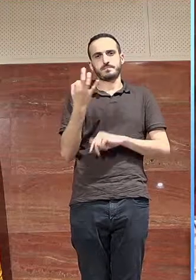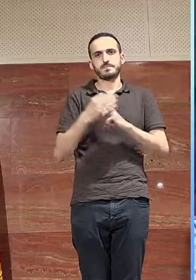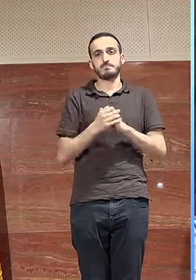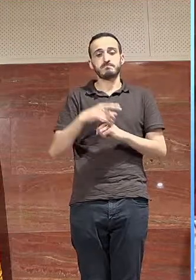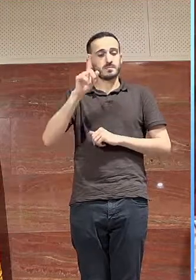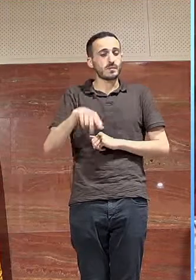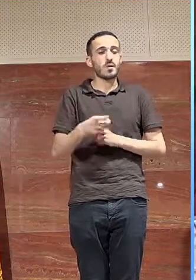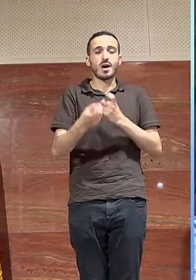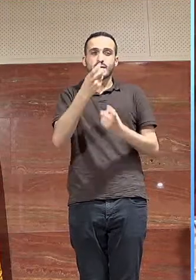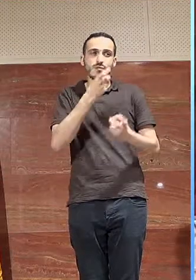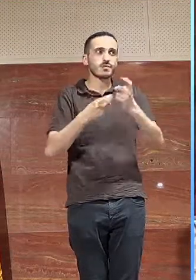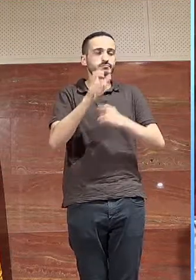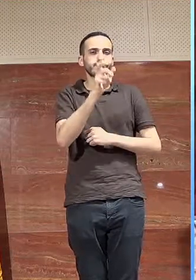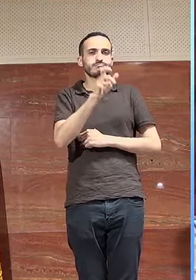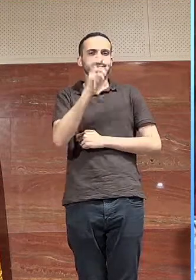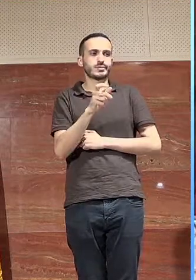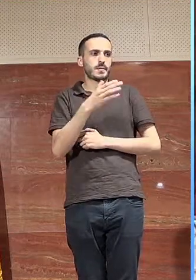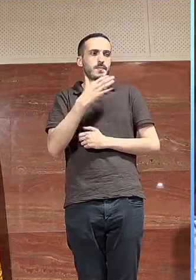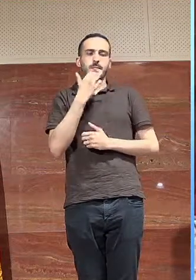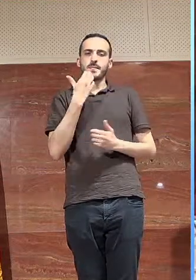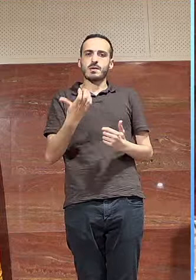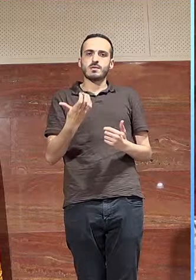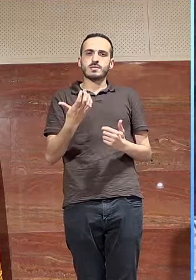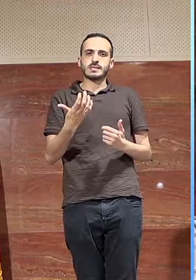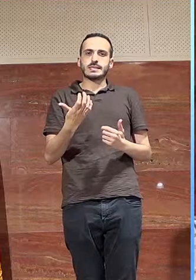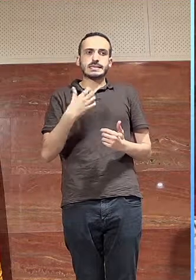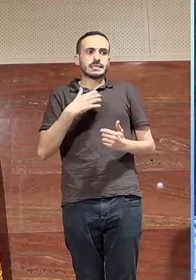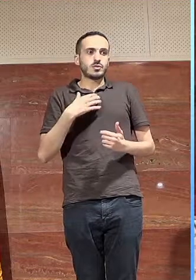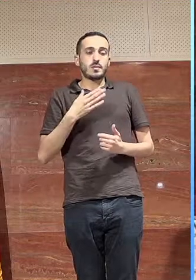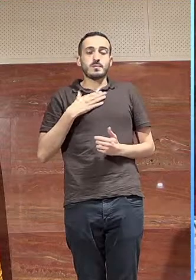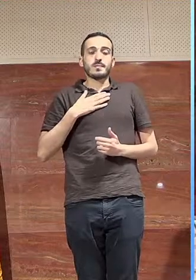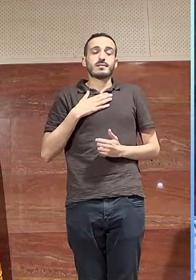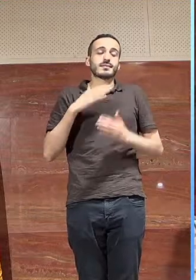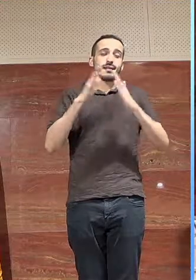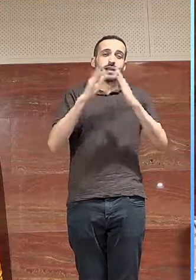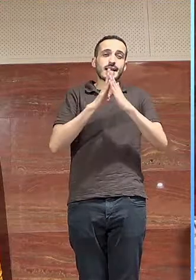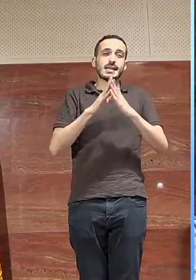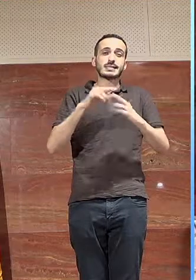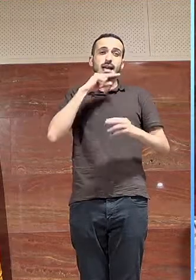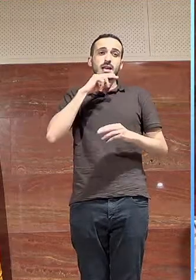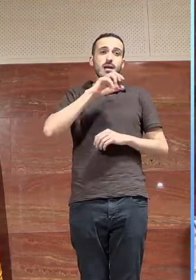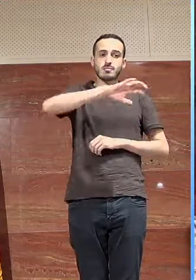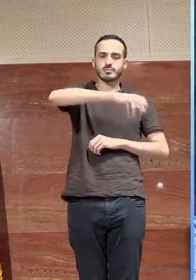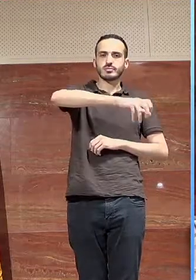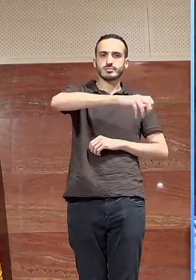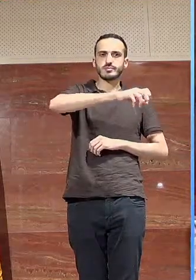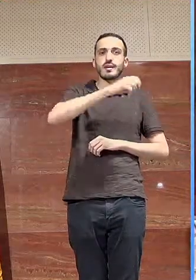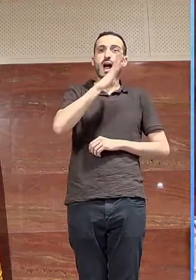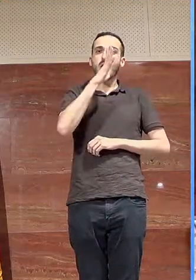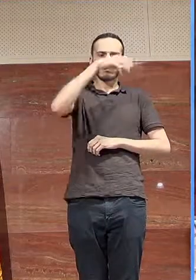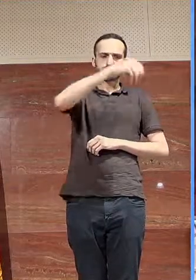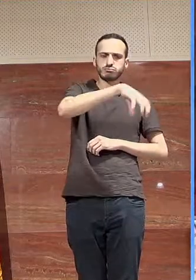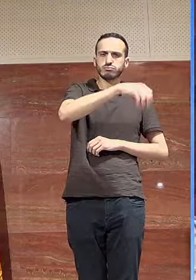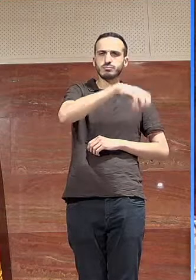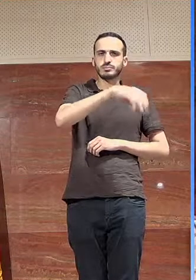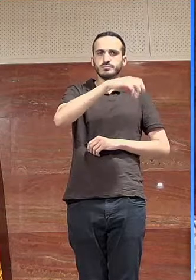bueno, con información que recibimos también de forma auditiva, ¿no? Es decir, que si yo me dejo el grifo olvidado y estoy llenando la bañera, pues el rumor